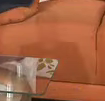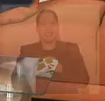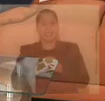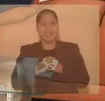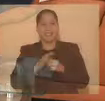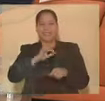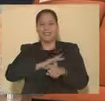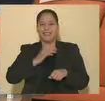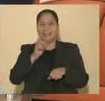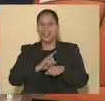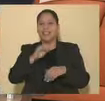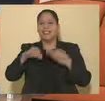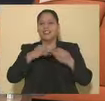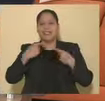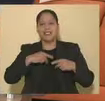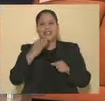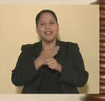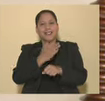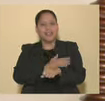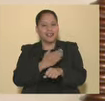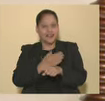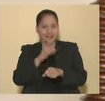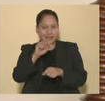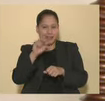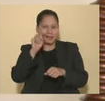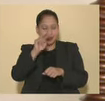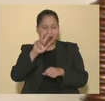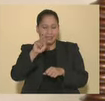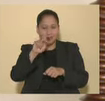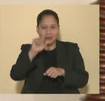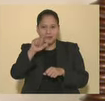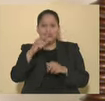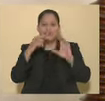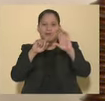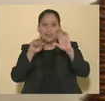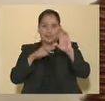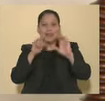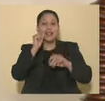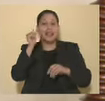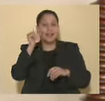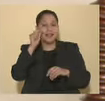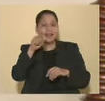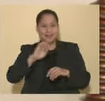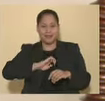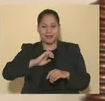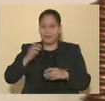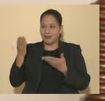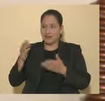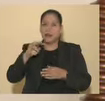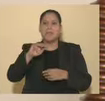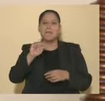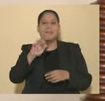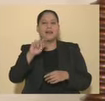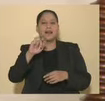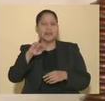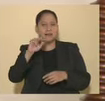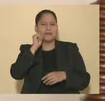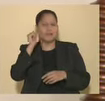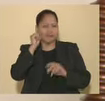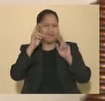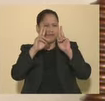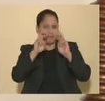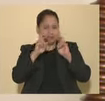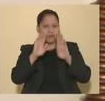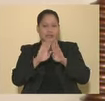Feliz día a toda la gente que nos acompaña en tus ciudades. Y como ustedes recordarán, ayer con nuestro coach de cabecera, Martín Aparicio, abordamos